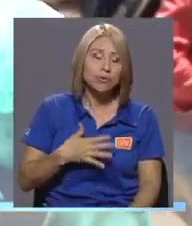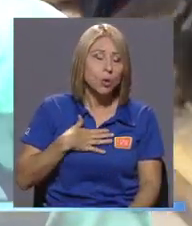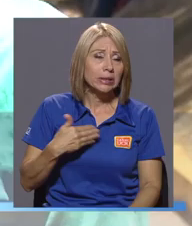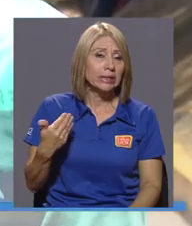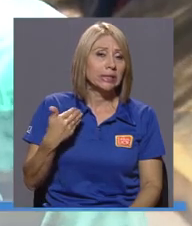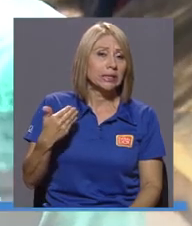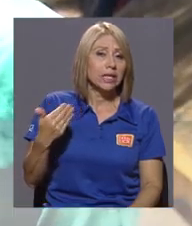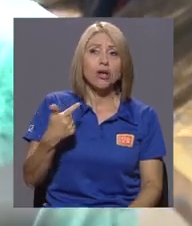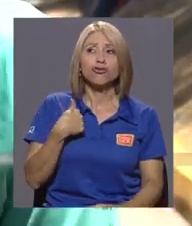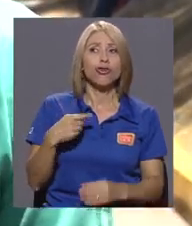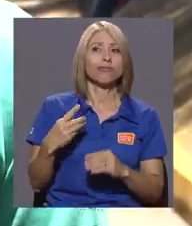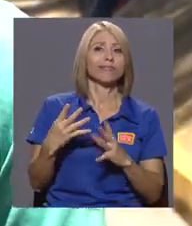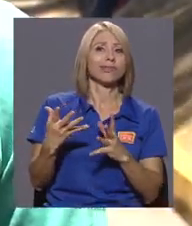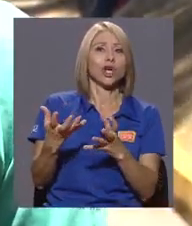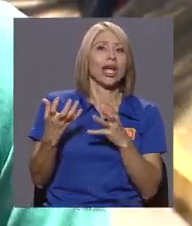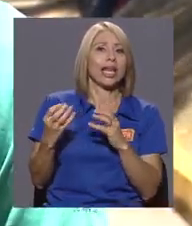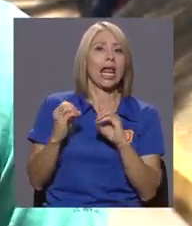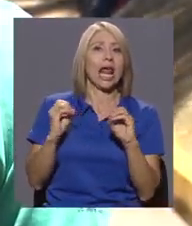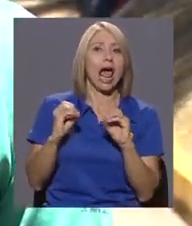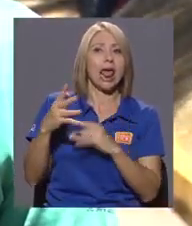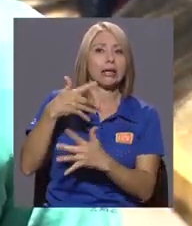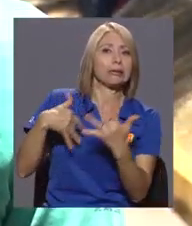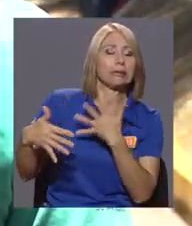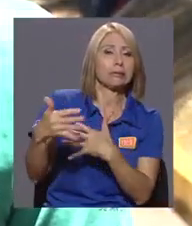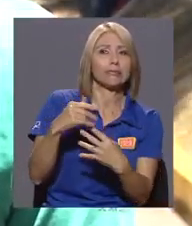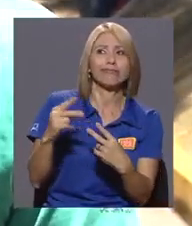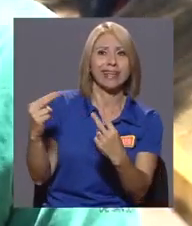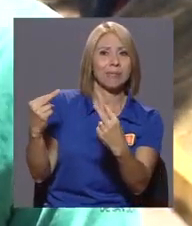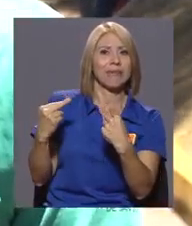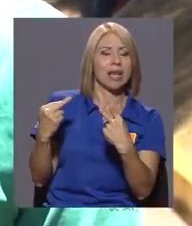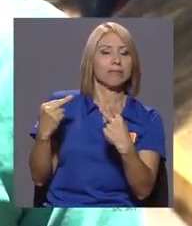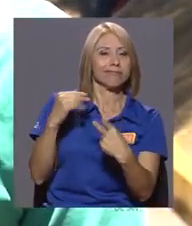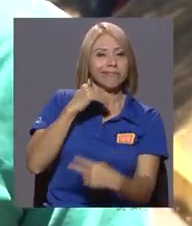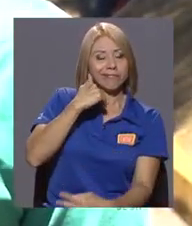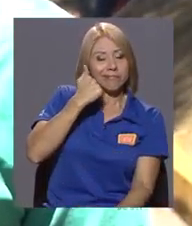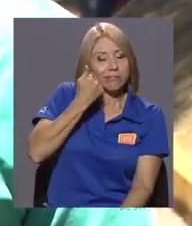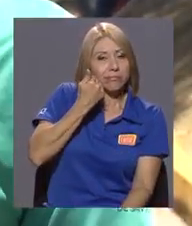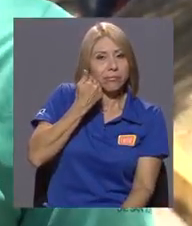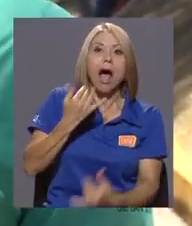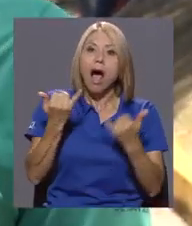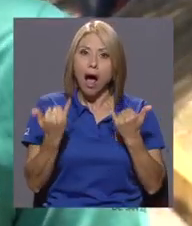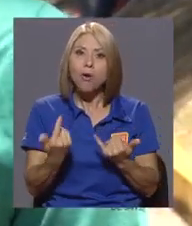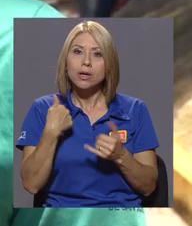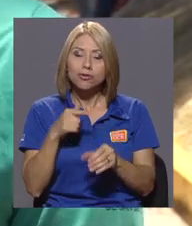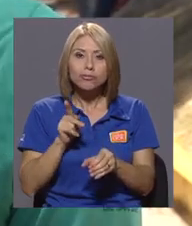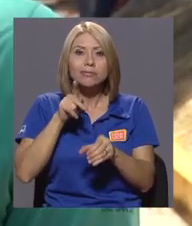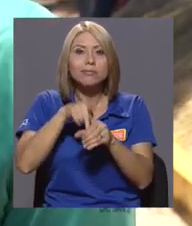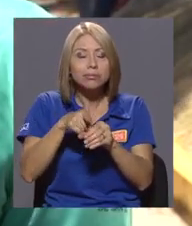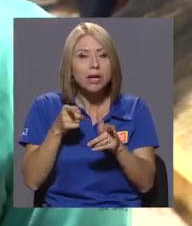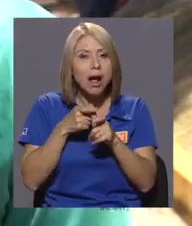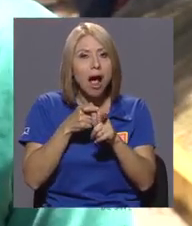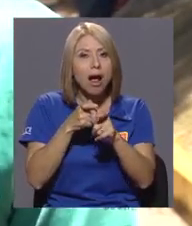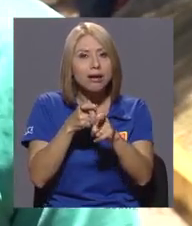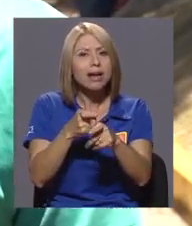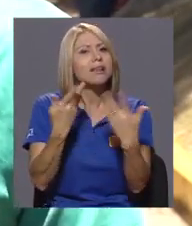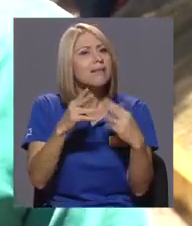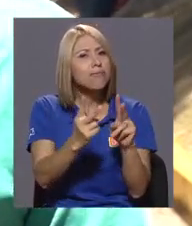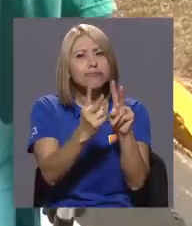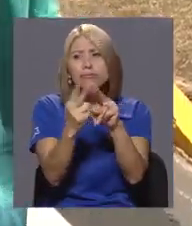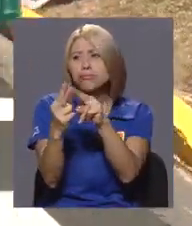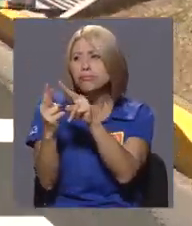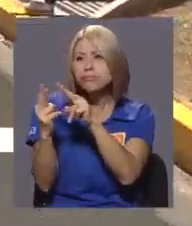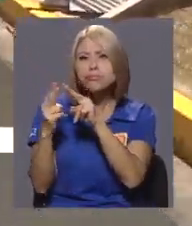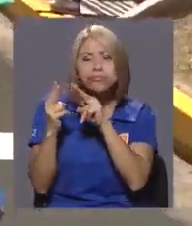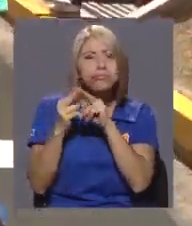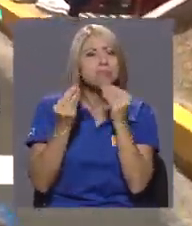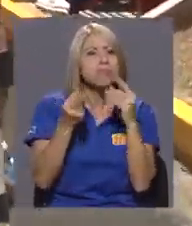totalmente antisocial, no quería que me vieran, me daba vergüenza y ahora al participar en carreras he conocido muchas amistades y he